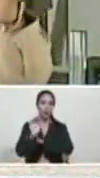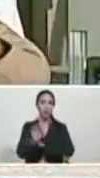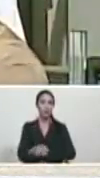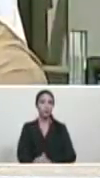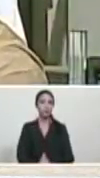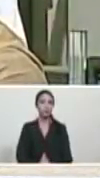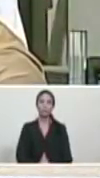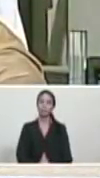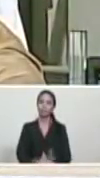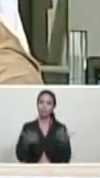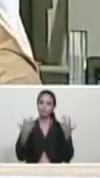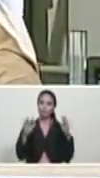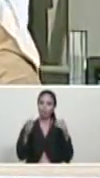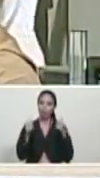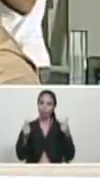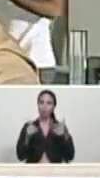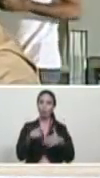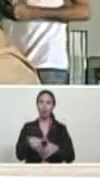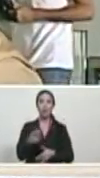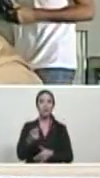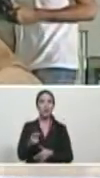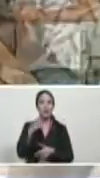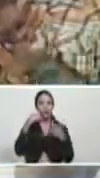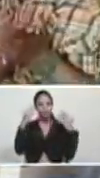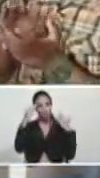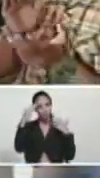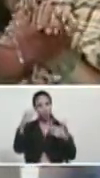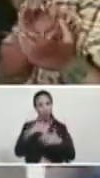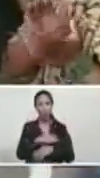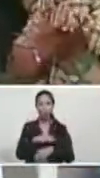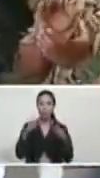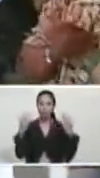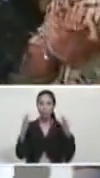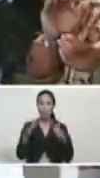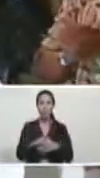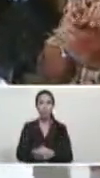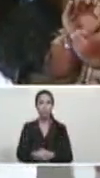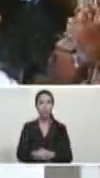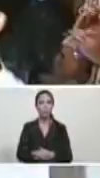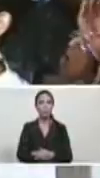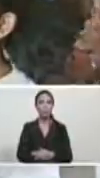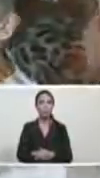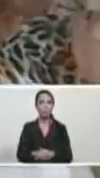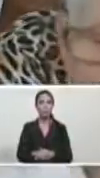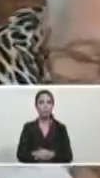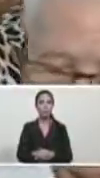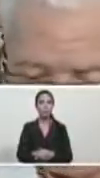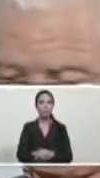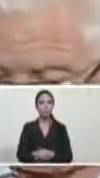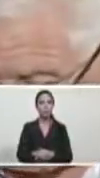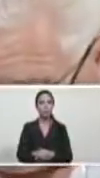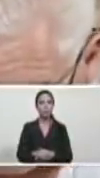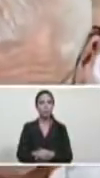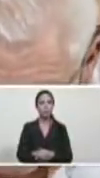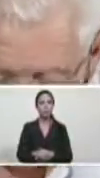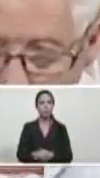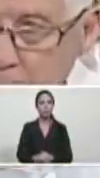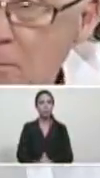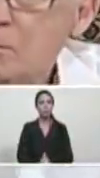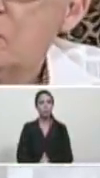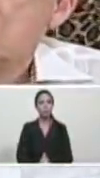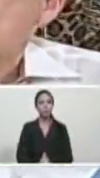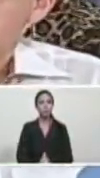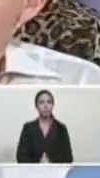bien, un aplauso desde aquí. Yo estuve en esa industria hace 2 años aproximadamente, cuando Tarek